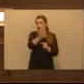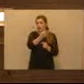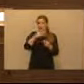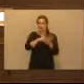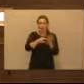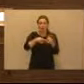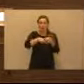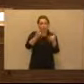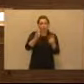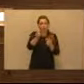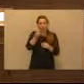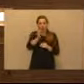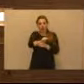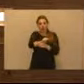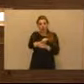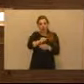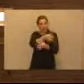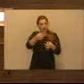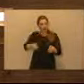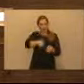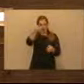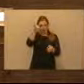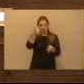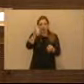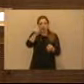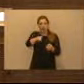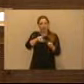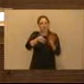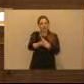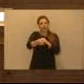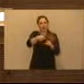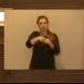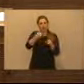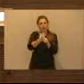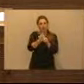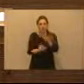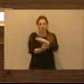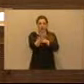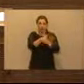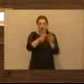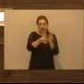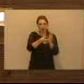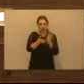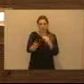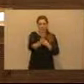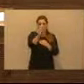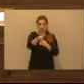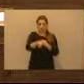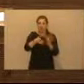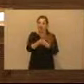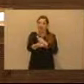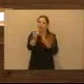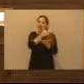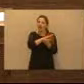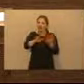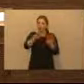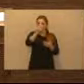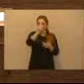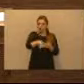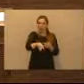el dinero con mucha mayor eficiencia, se generarían puestos de trabajo con mucha mayor calidad y, por supuesto, se garantizaría